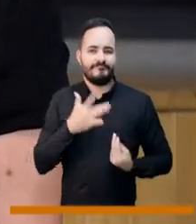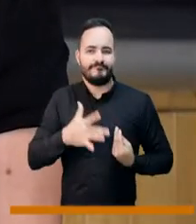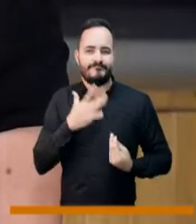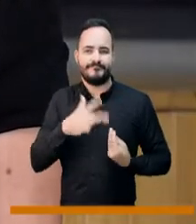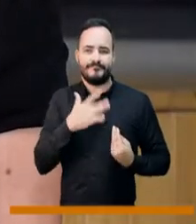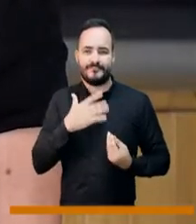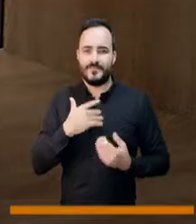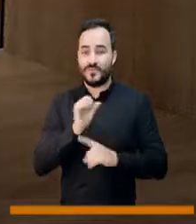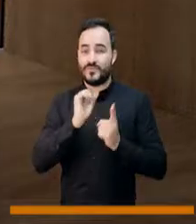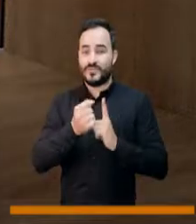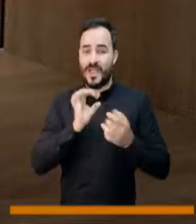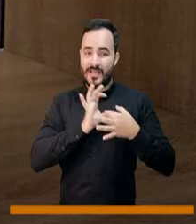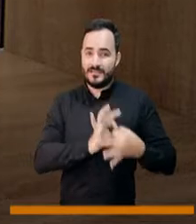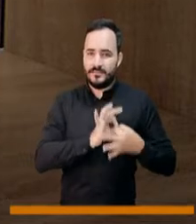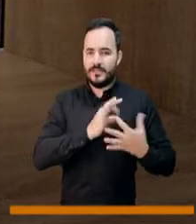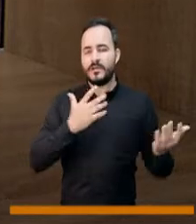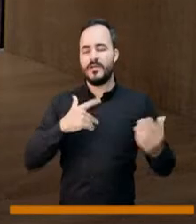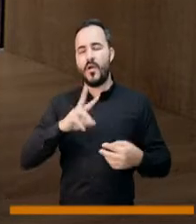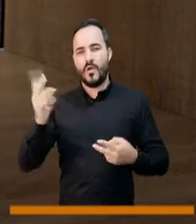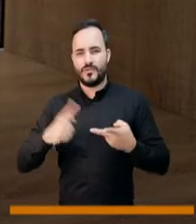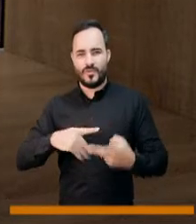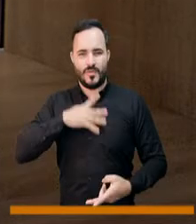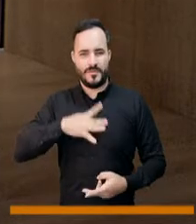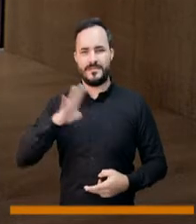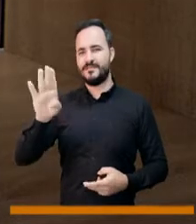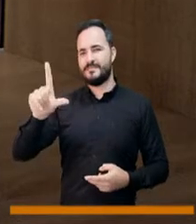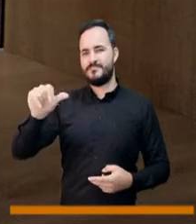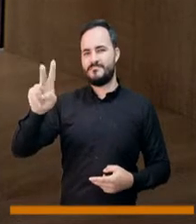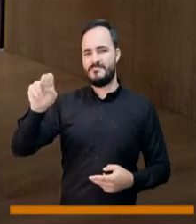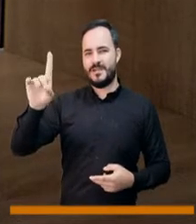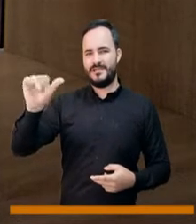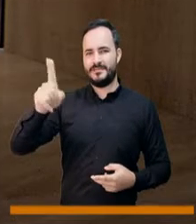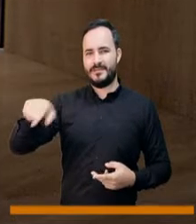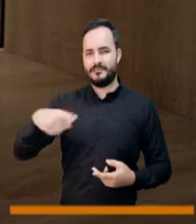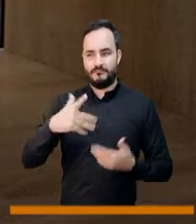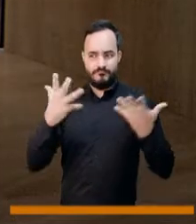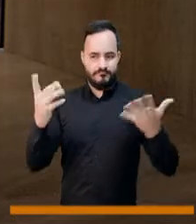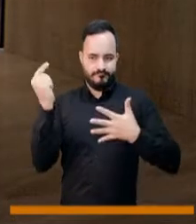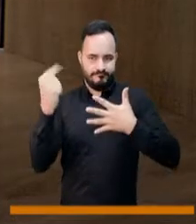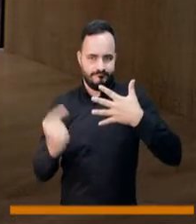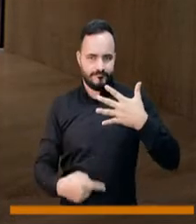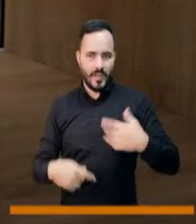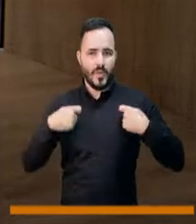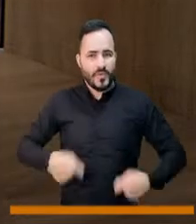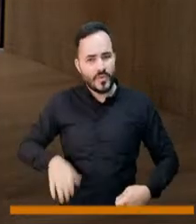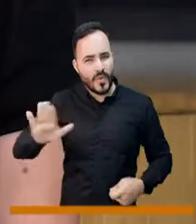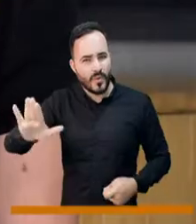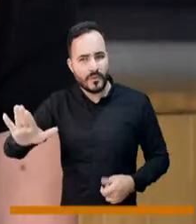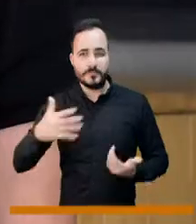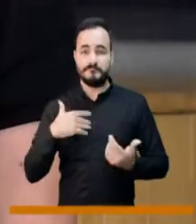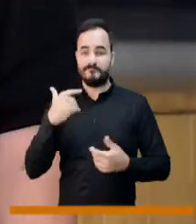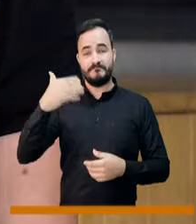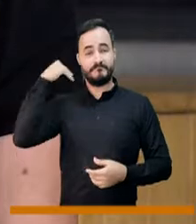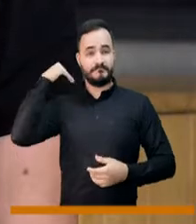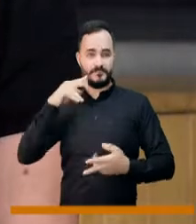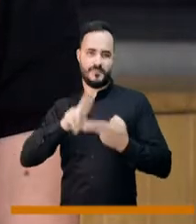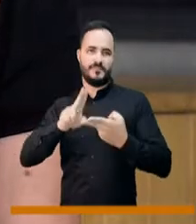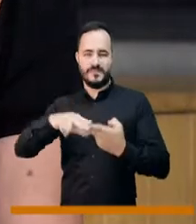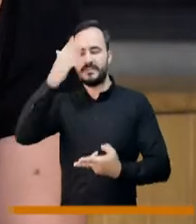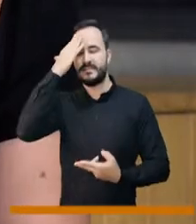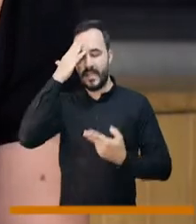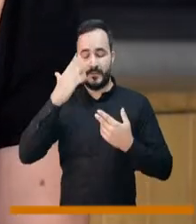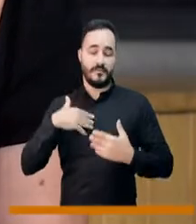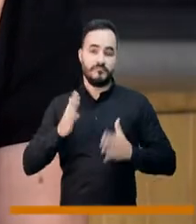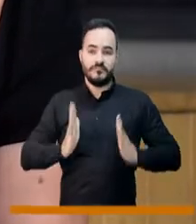competencias socioemocionales, competencias blandas a partir de su rol. siempre lo hemos pensado, si un